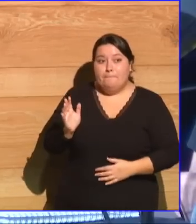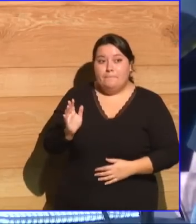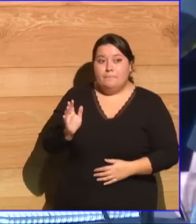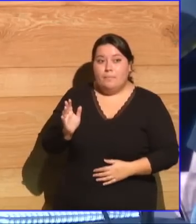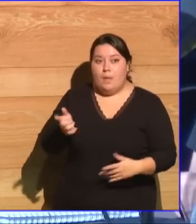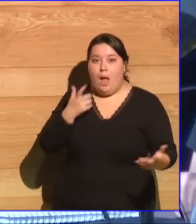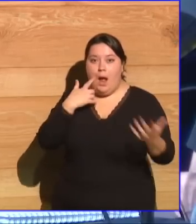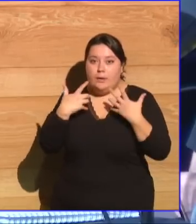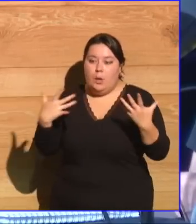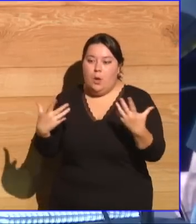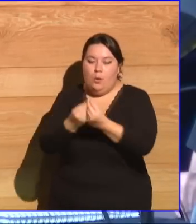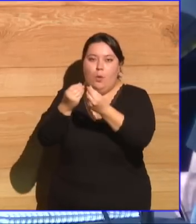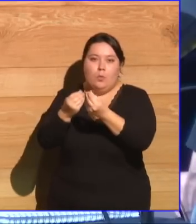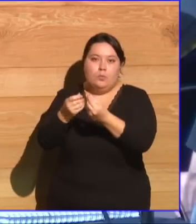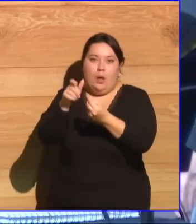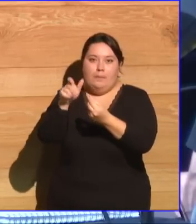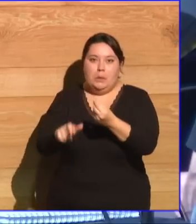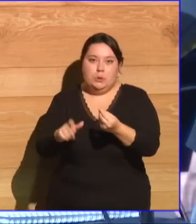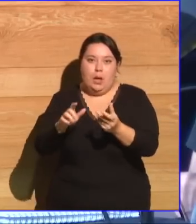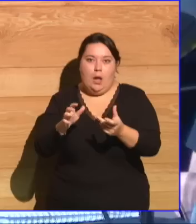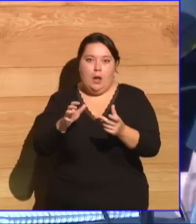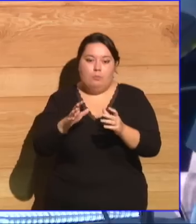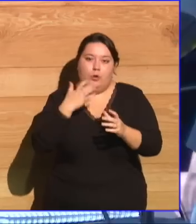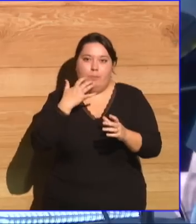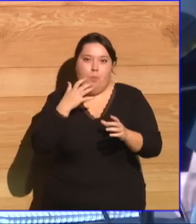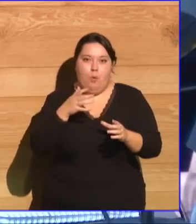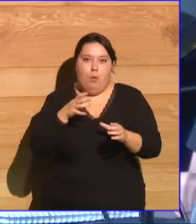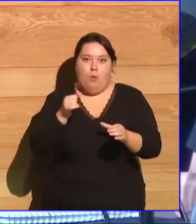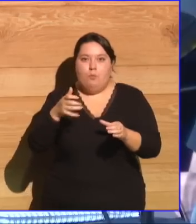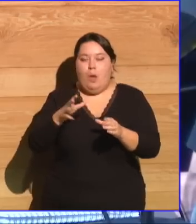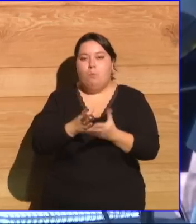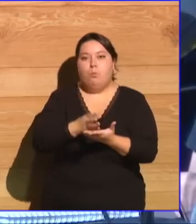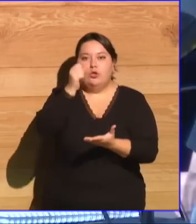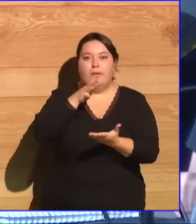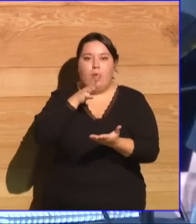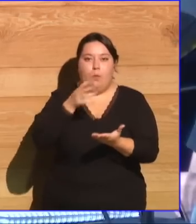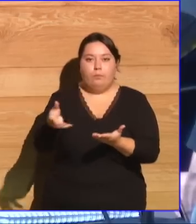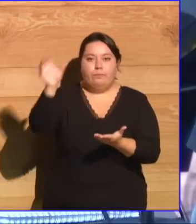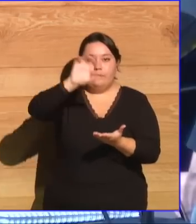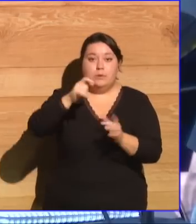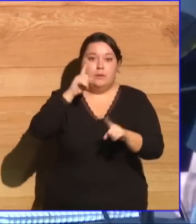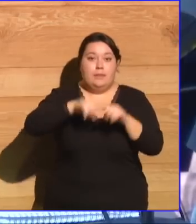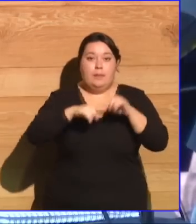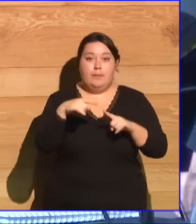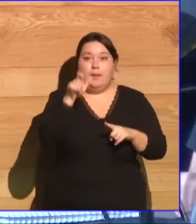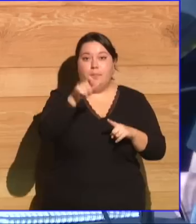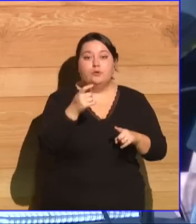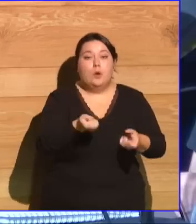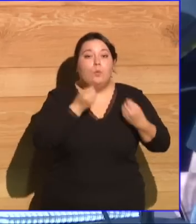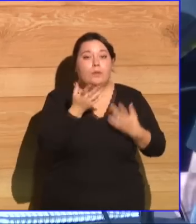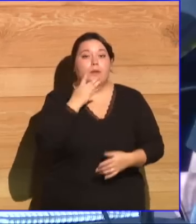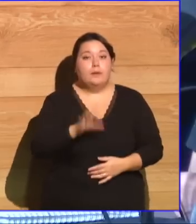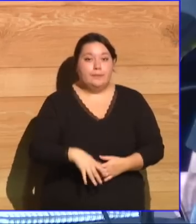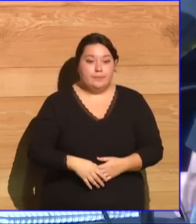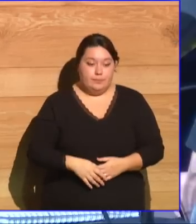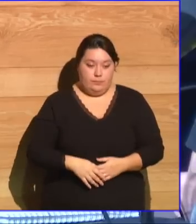hacer arte con alguien echando agua en una botella. Lo importante es la mirada de quien está contando.